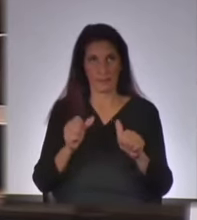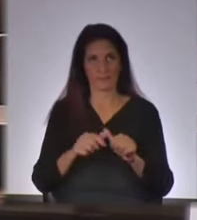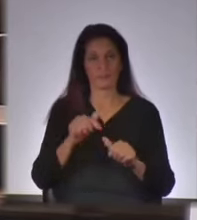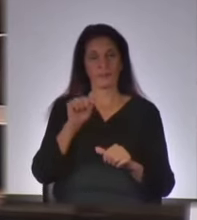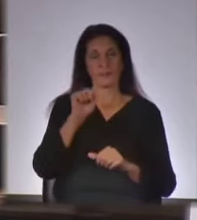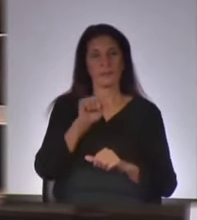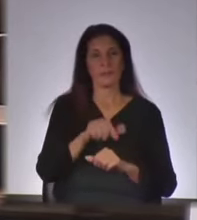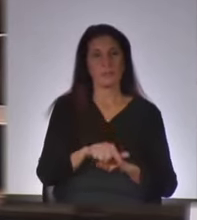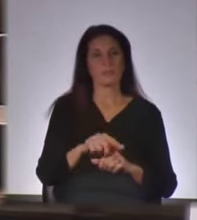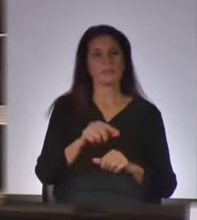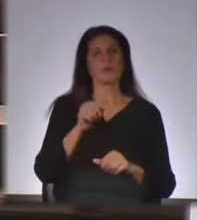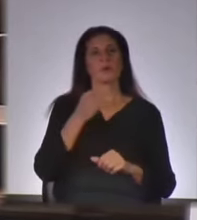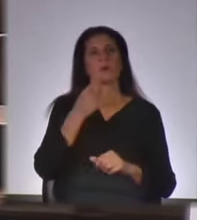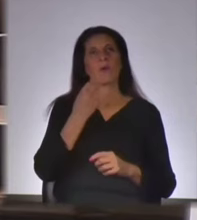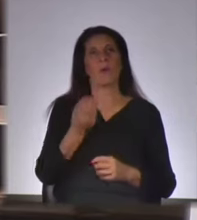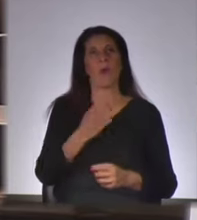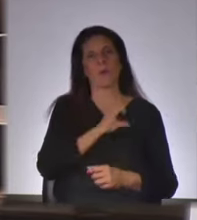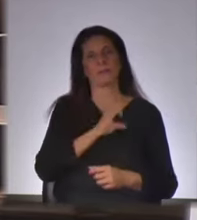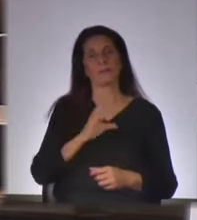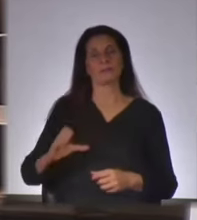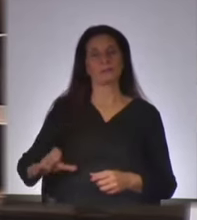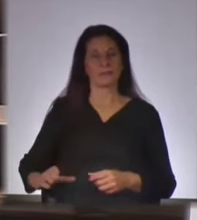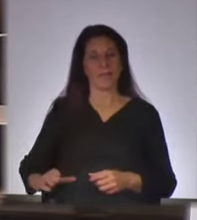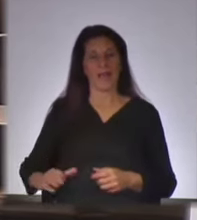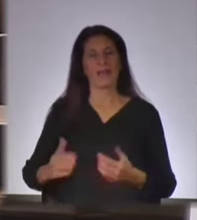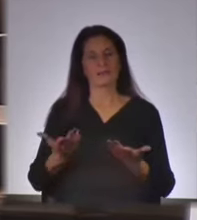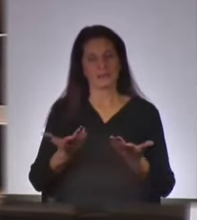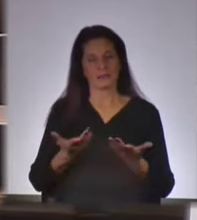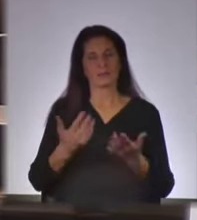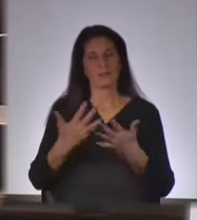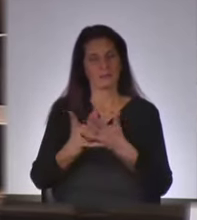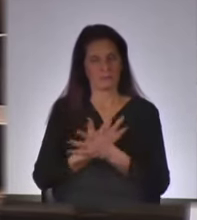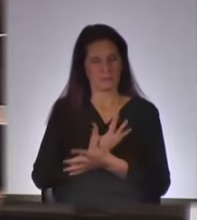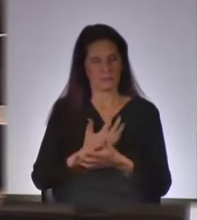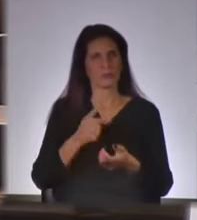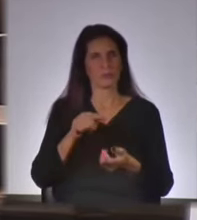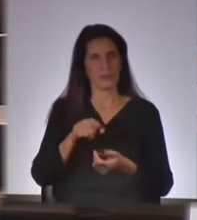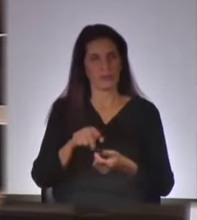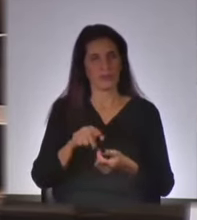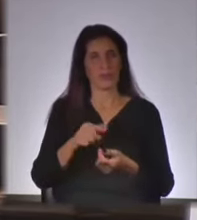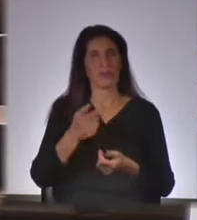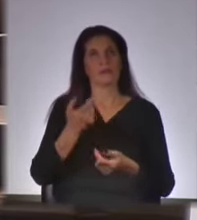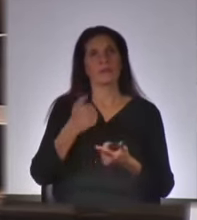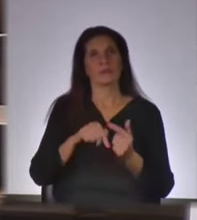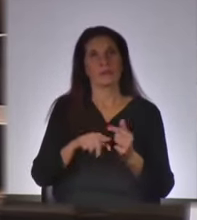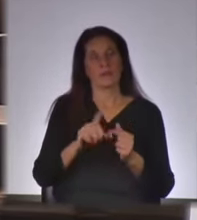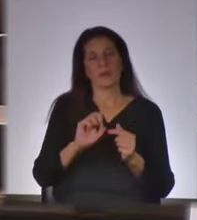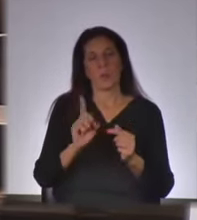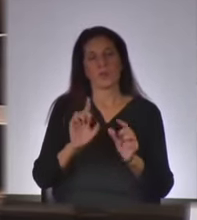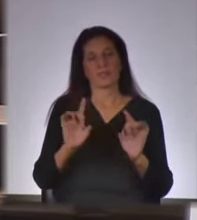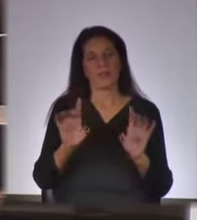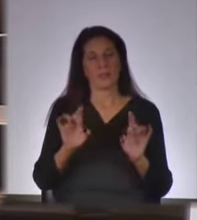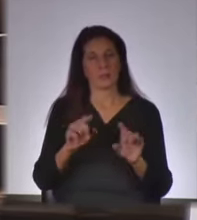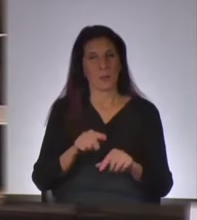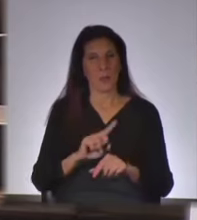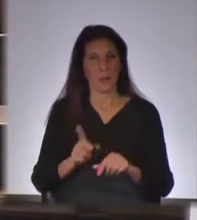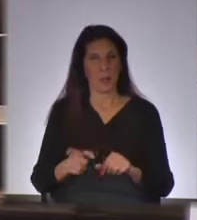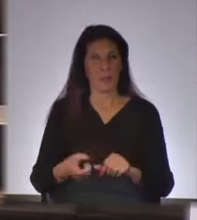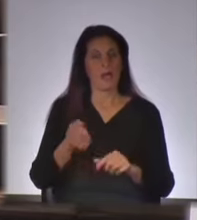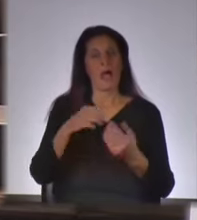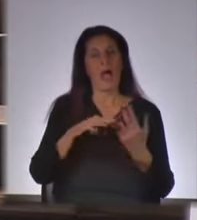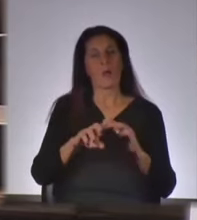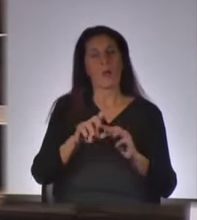parte de los órganos estatales es una metodología cruel y aberrante que no admite justificaciones de ninguna naturaleza aunque en uruguay